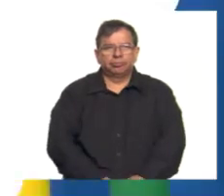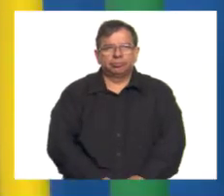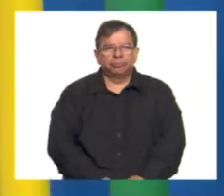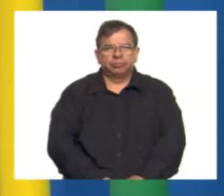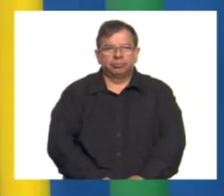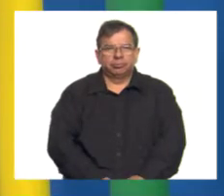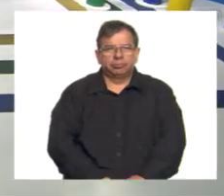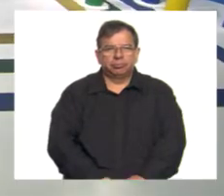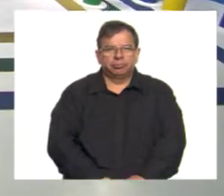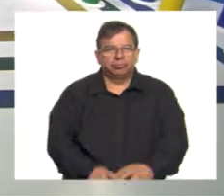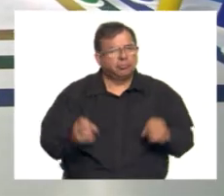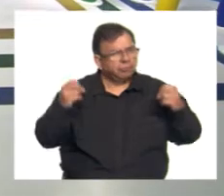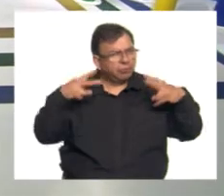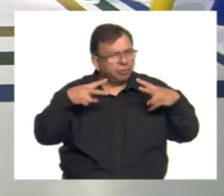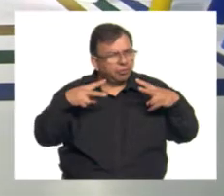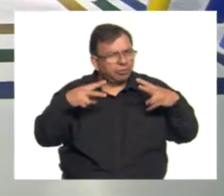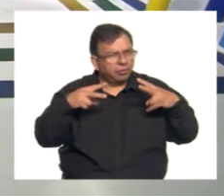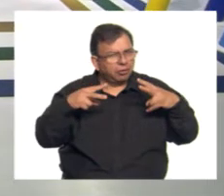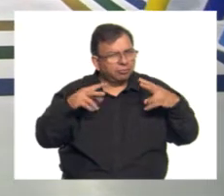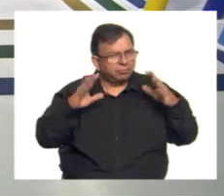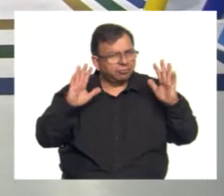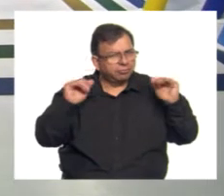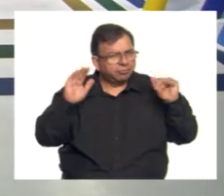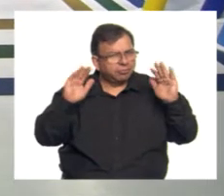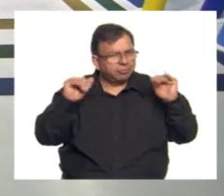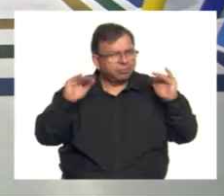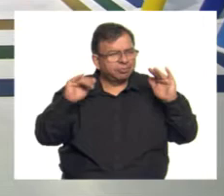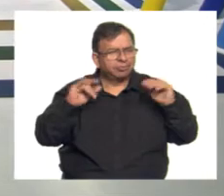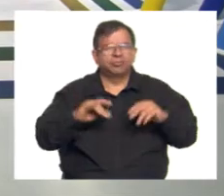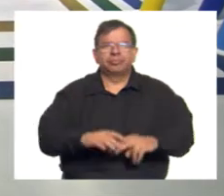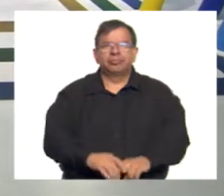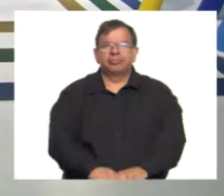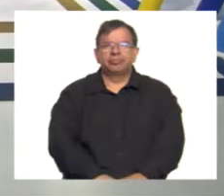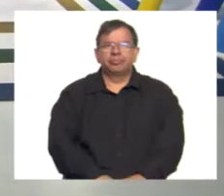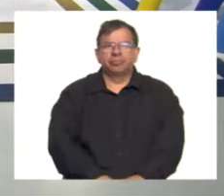aprendeencasa.sep.gov.mx. ¡Nos vemos! ¡Adiós!